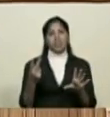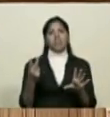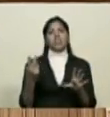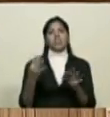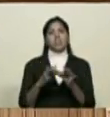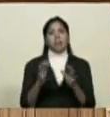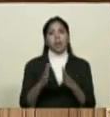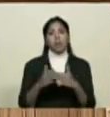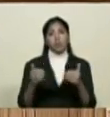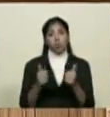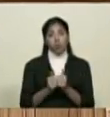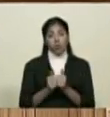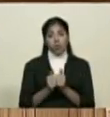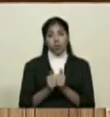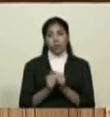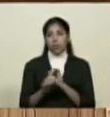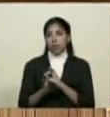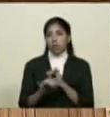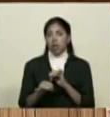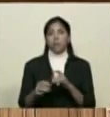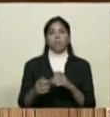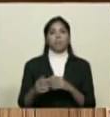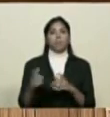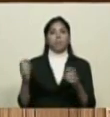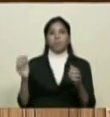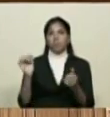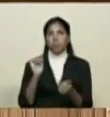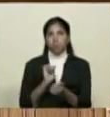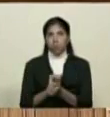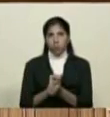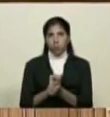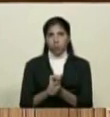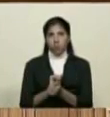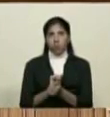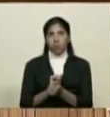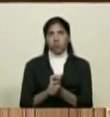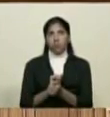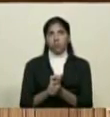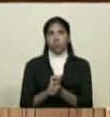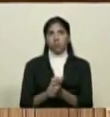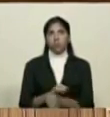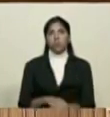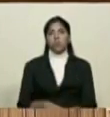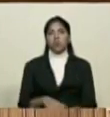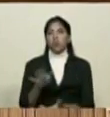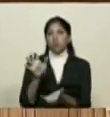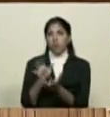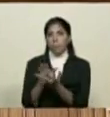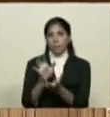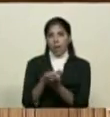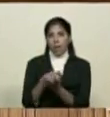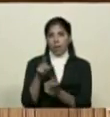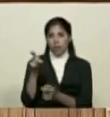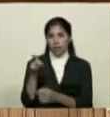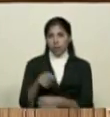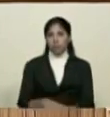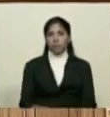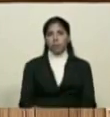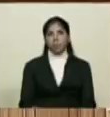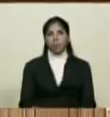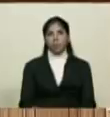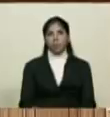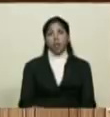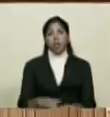Anzoátegui, y fue privado de libertad. Se encuentra recluido en la sede del SEBIN de Nueva Esparta el director ejecutivo de la